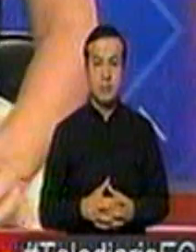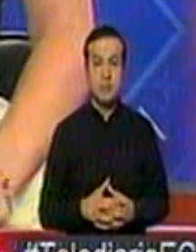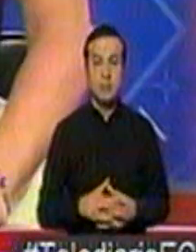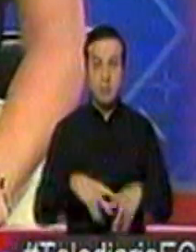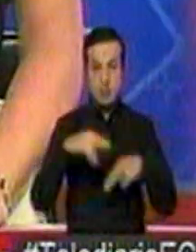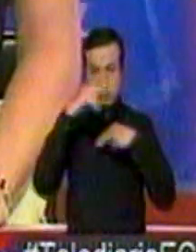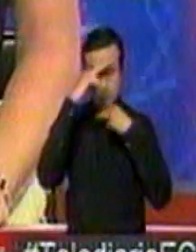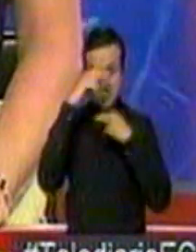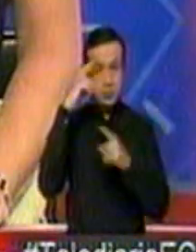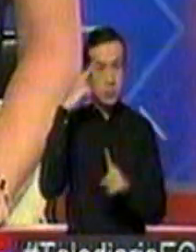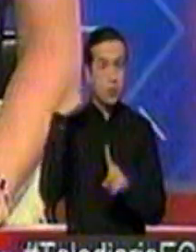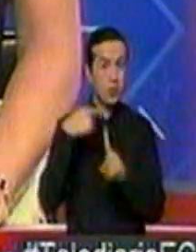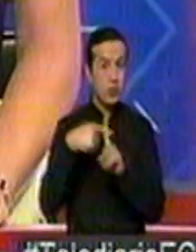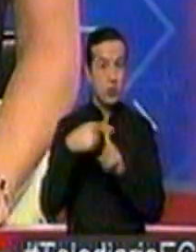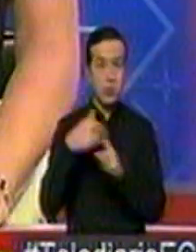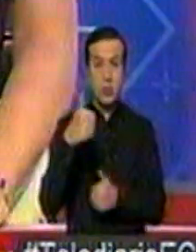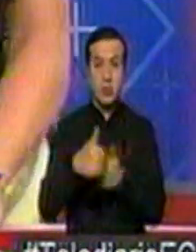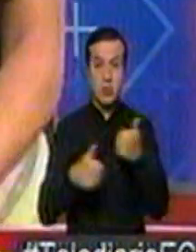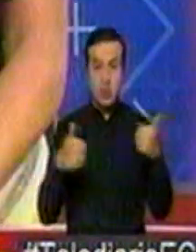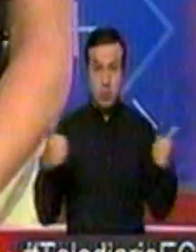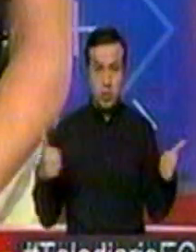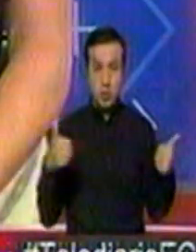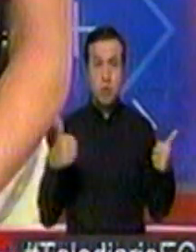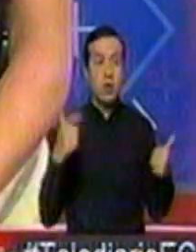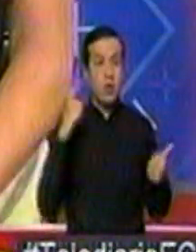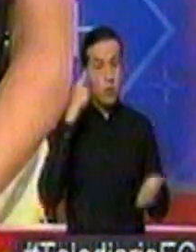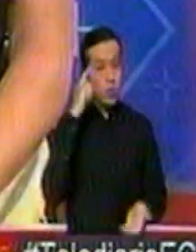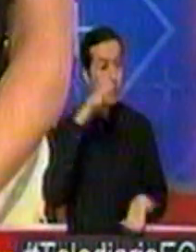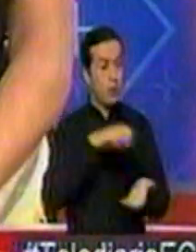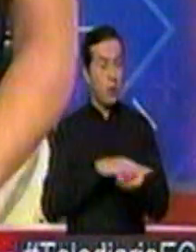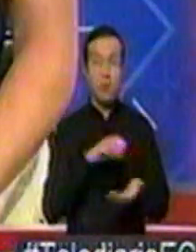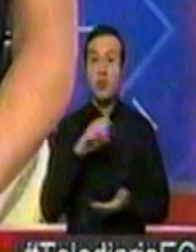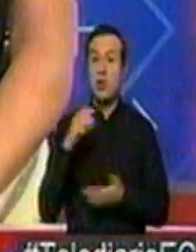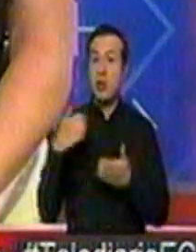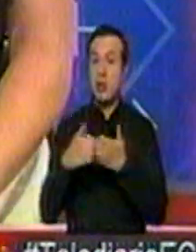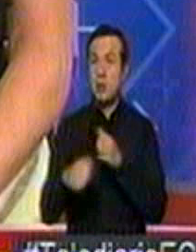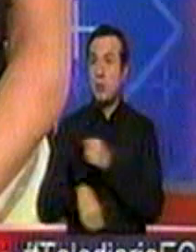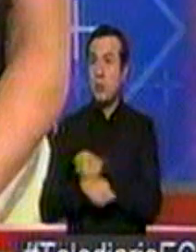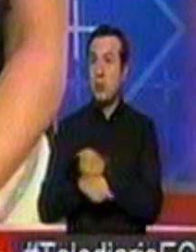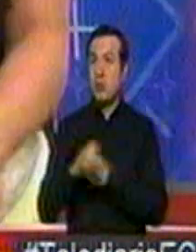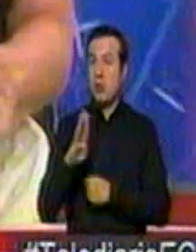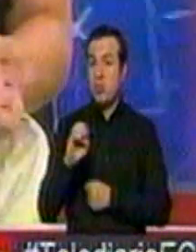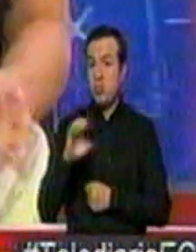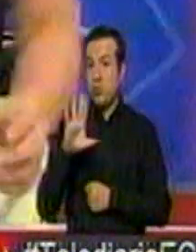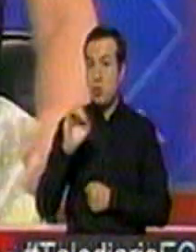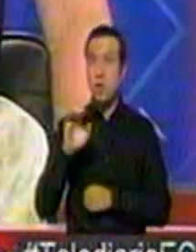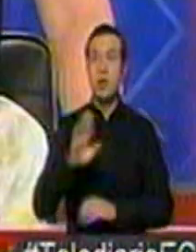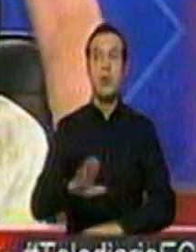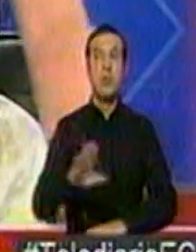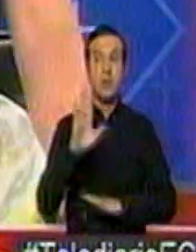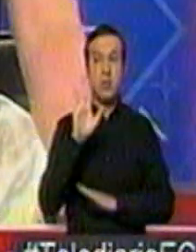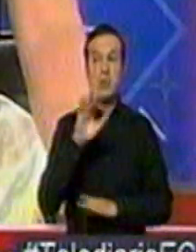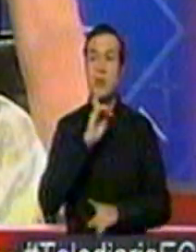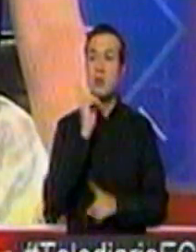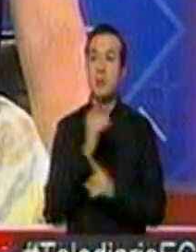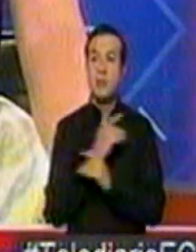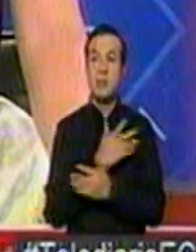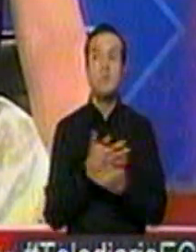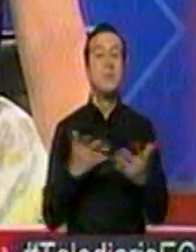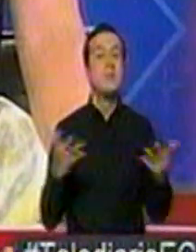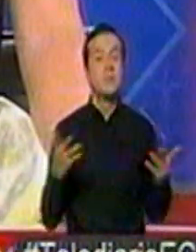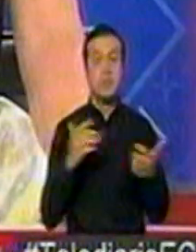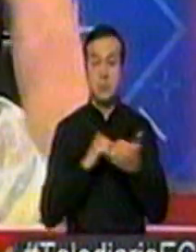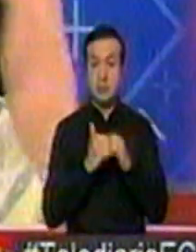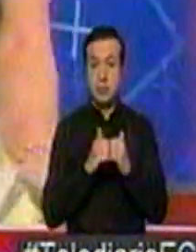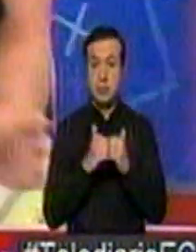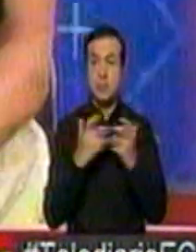las noticias, autoridades de gobierno y el Club Boca Juniors de Argentina firmaron una carta de compromiso para fortalecer el desarrollo del deporte en el país